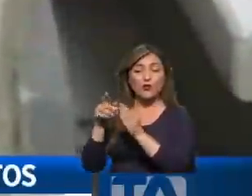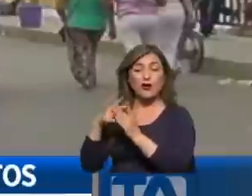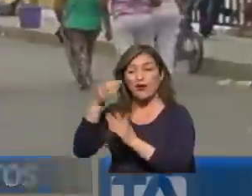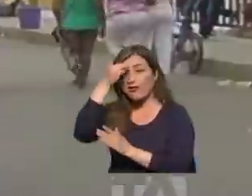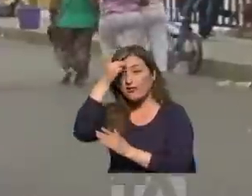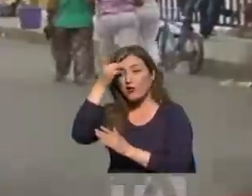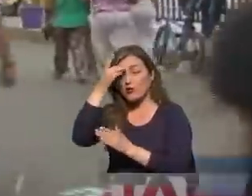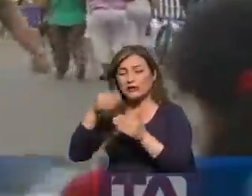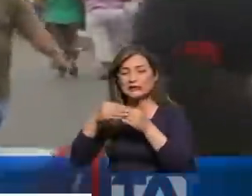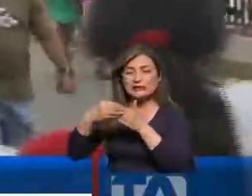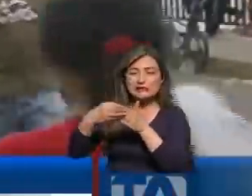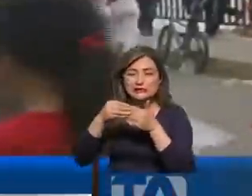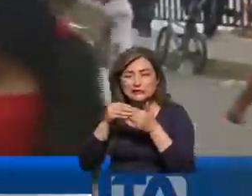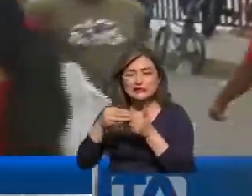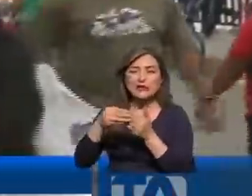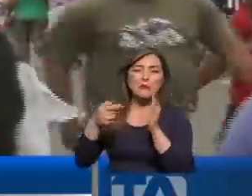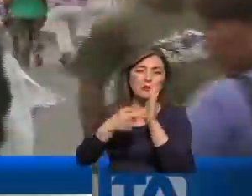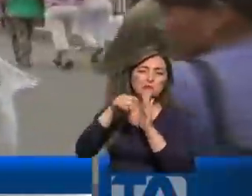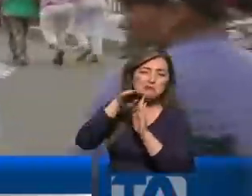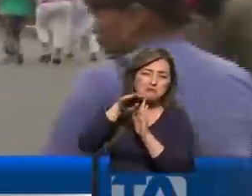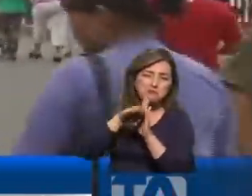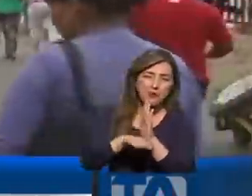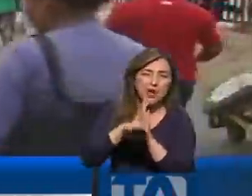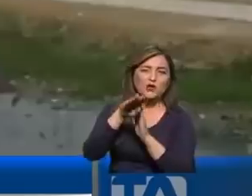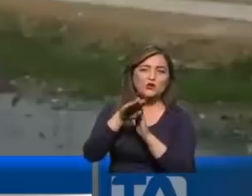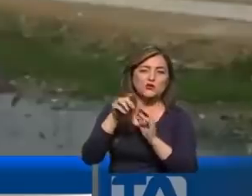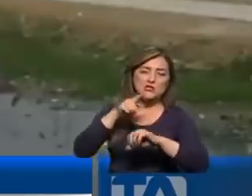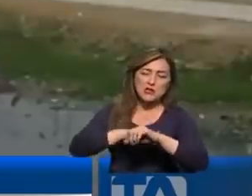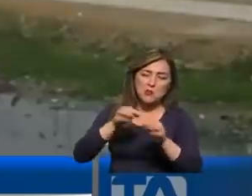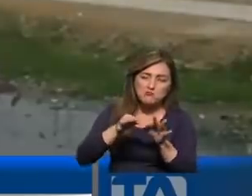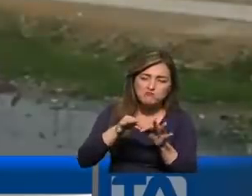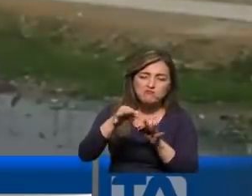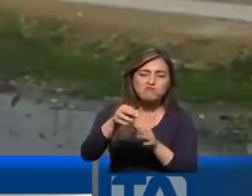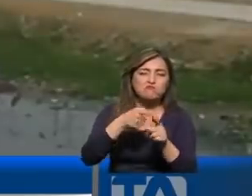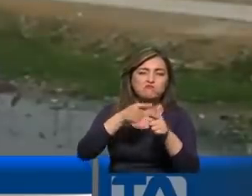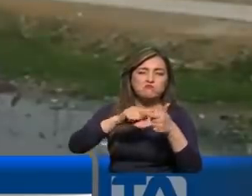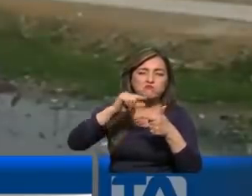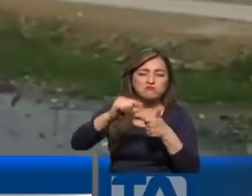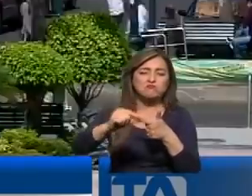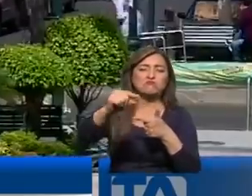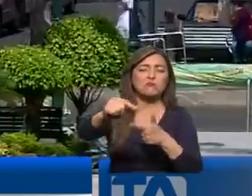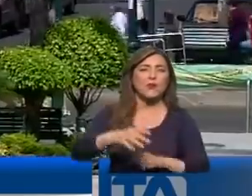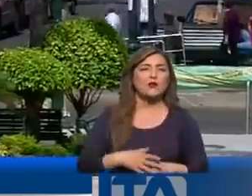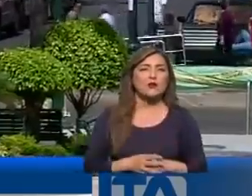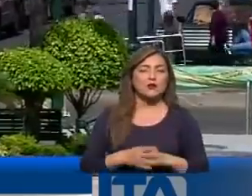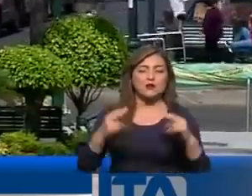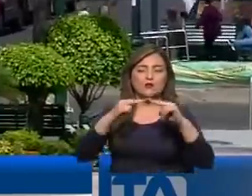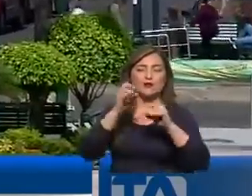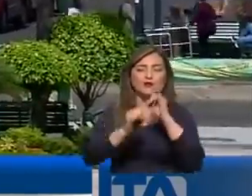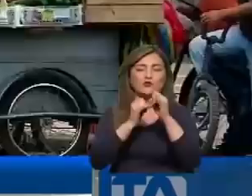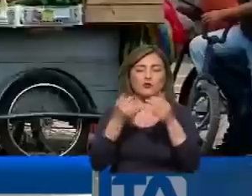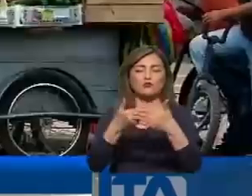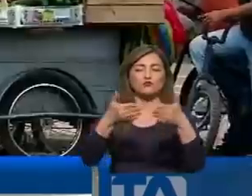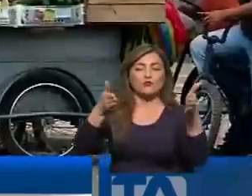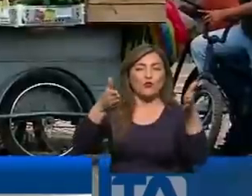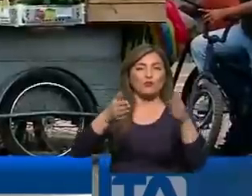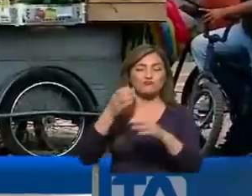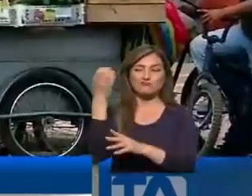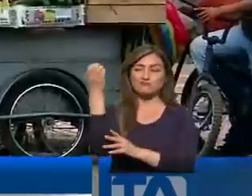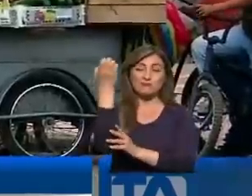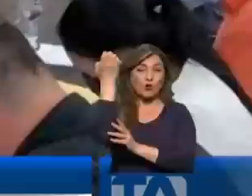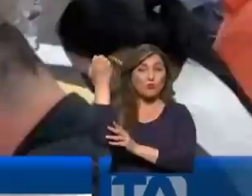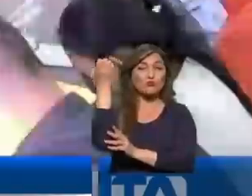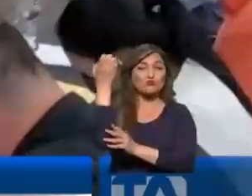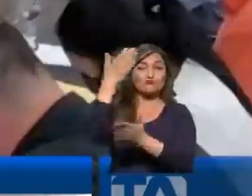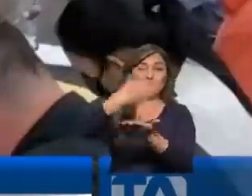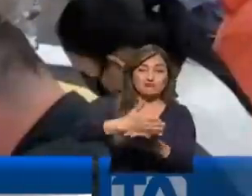deudas, medidas compensatorias por los efectos de la pandemia, apertura del puente internacional y suspensión del estado de excepción para El